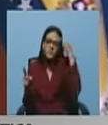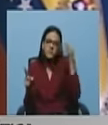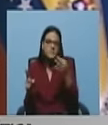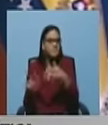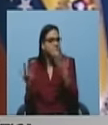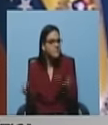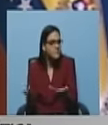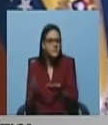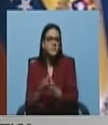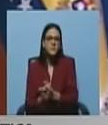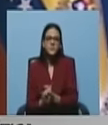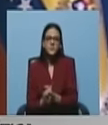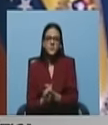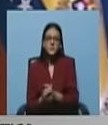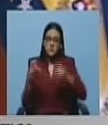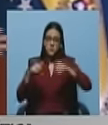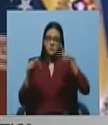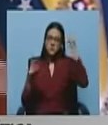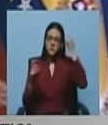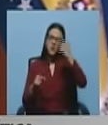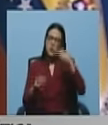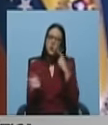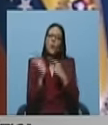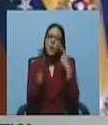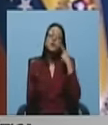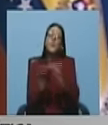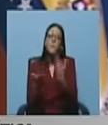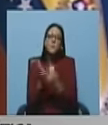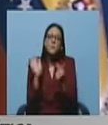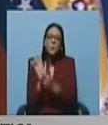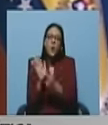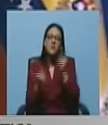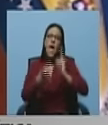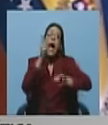y hoy día vamos a mostrar